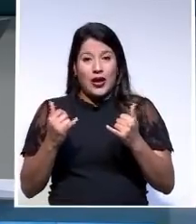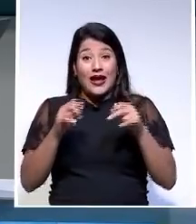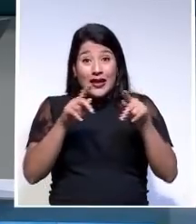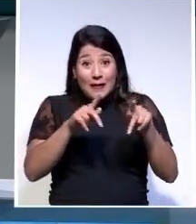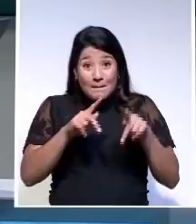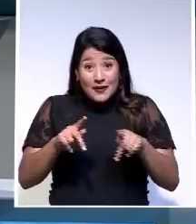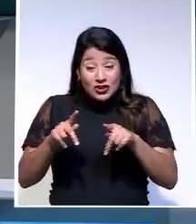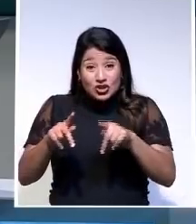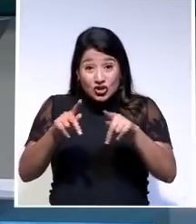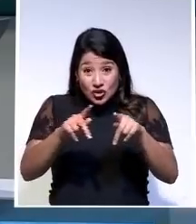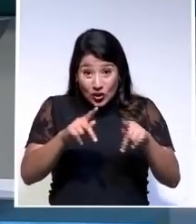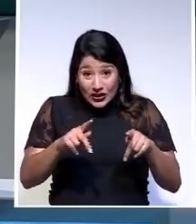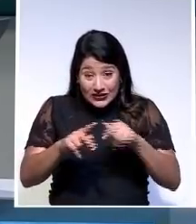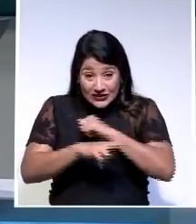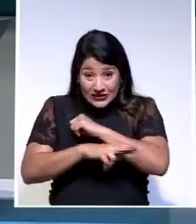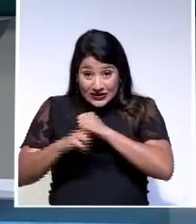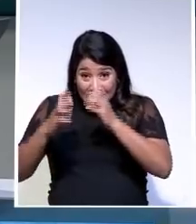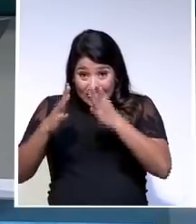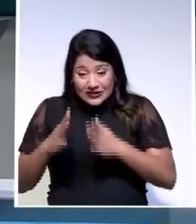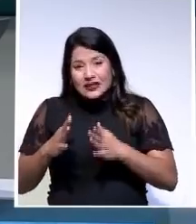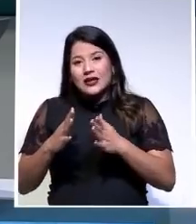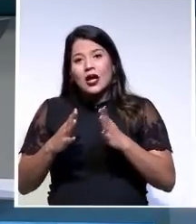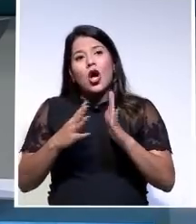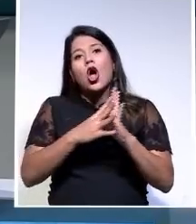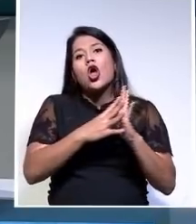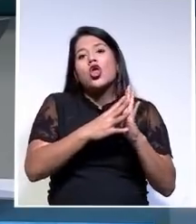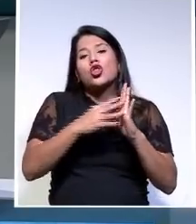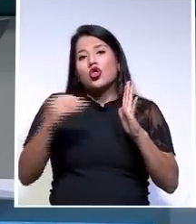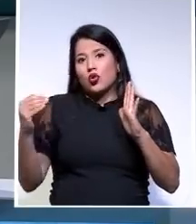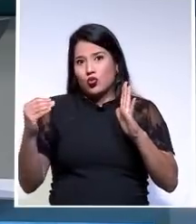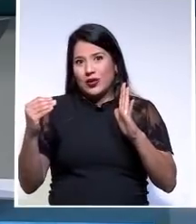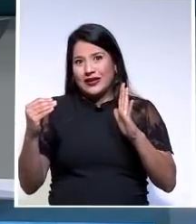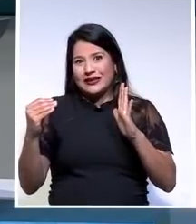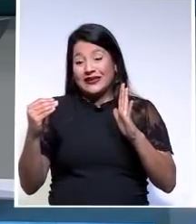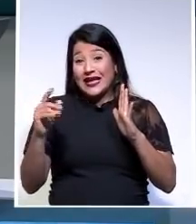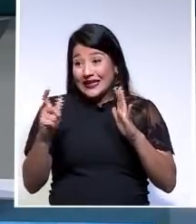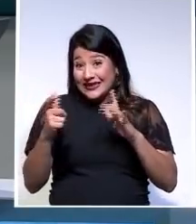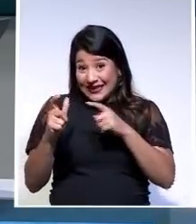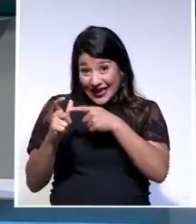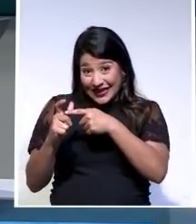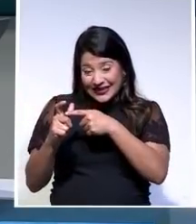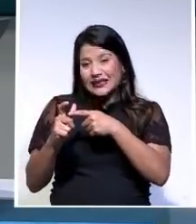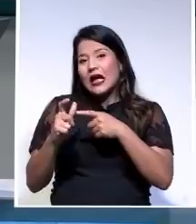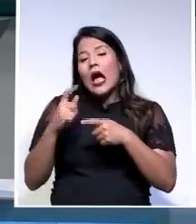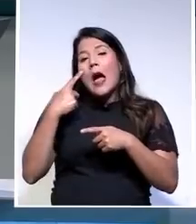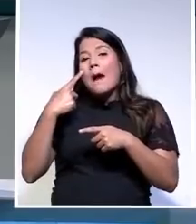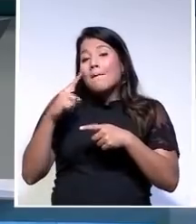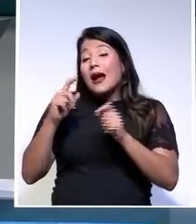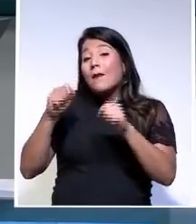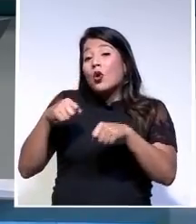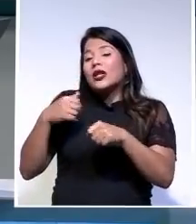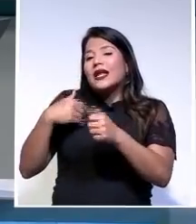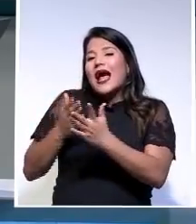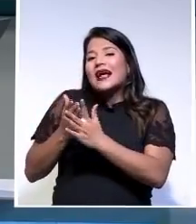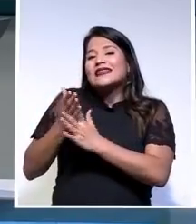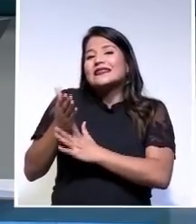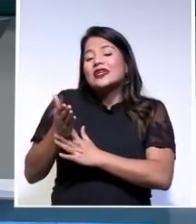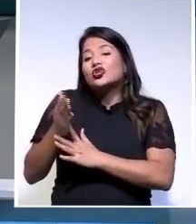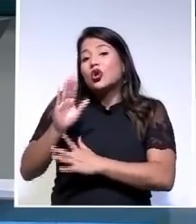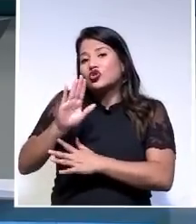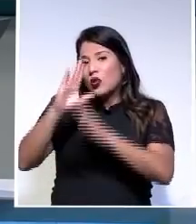delincuentes duplican la tarjeta de SIM del dispositivo móvil y pueden acceder fácilmente a la